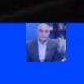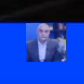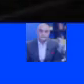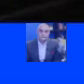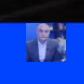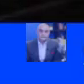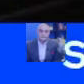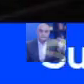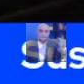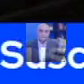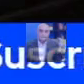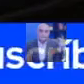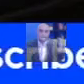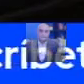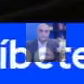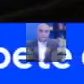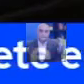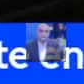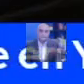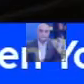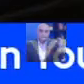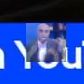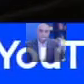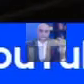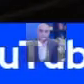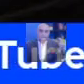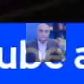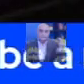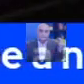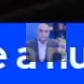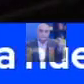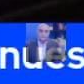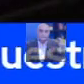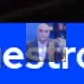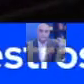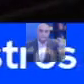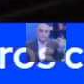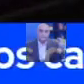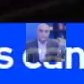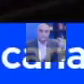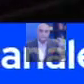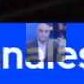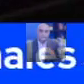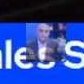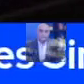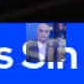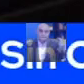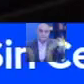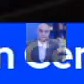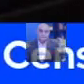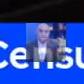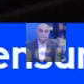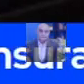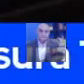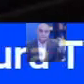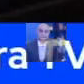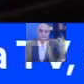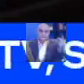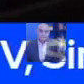o Journo, y también a través de nuestra sección de La Jornada Sin Fronteras, de nuestro gran periódico La Jornada,